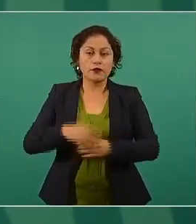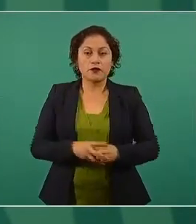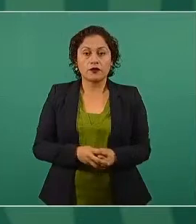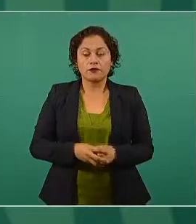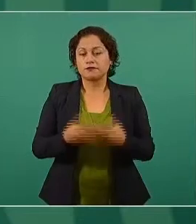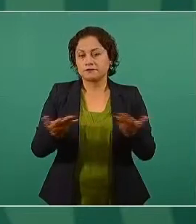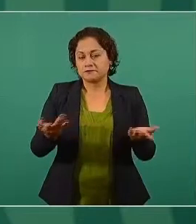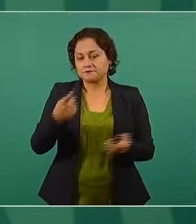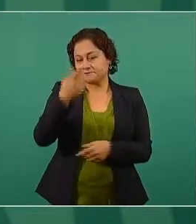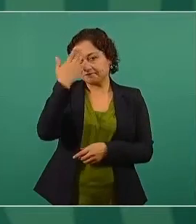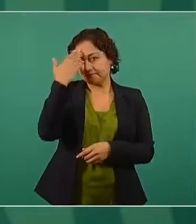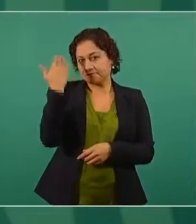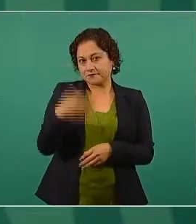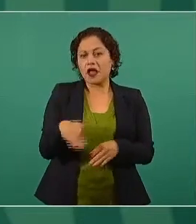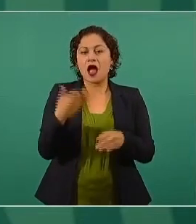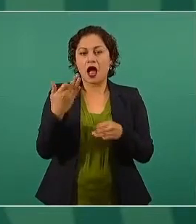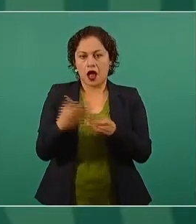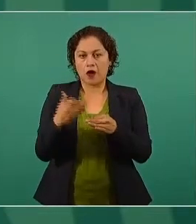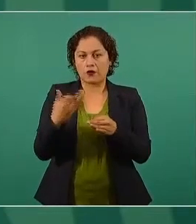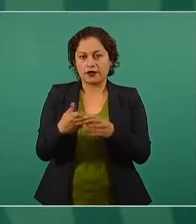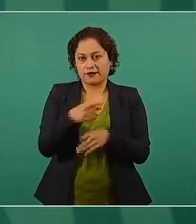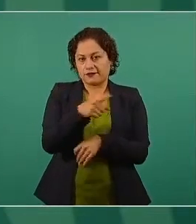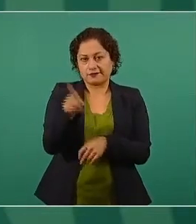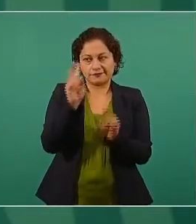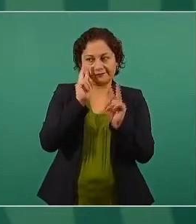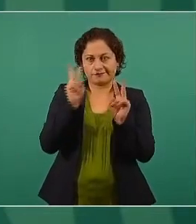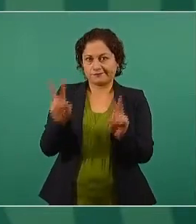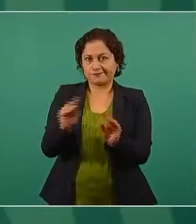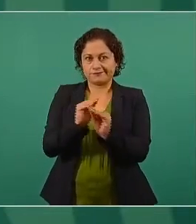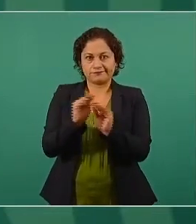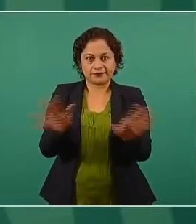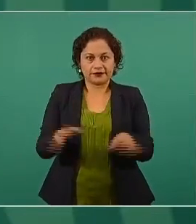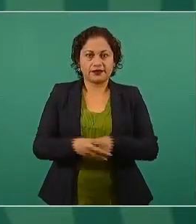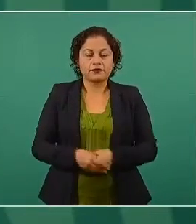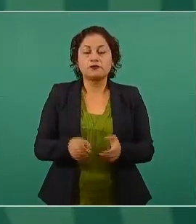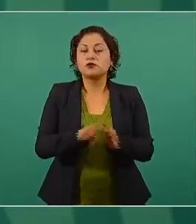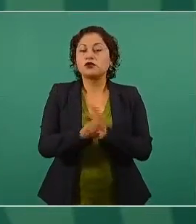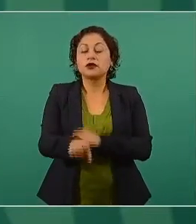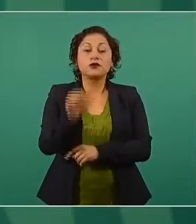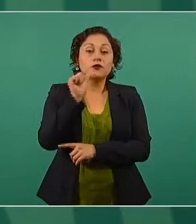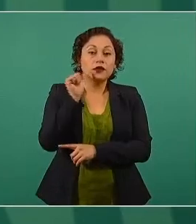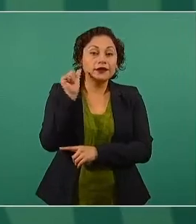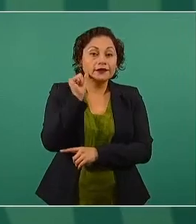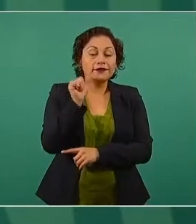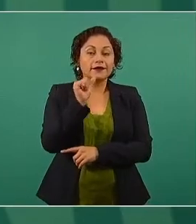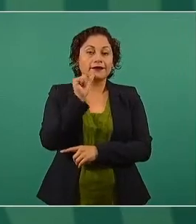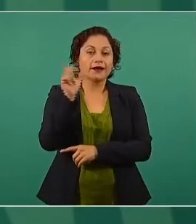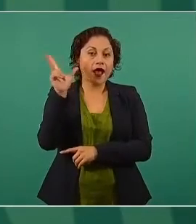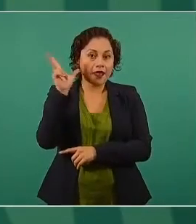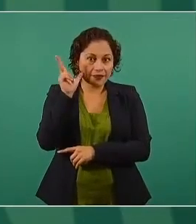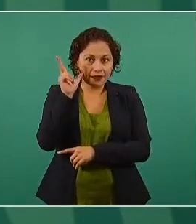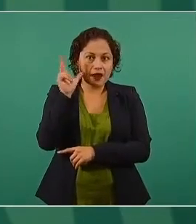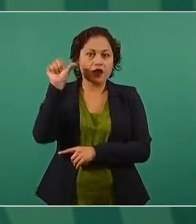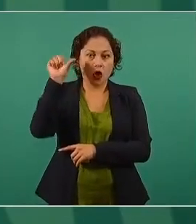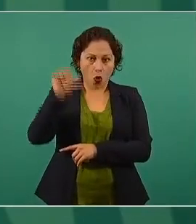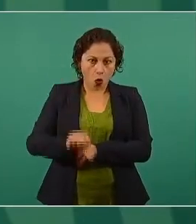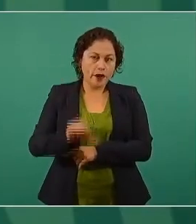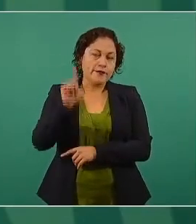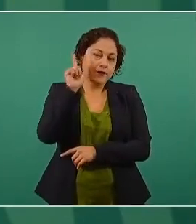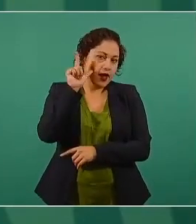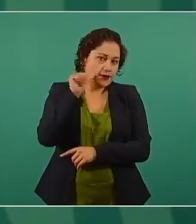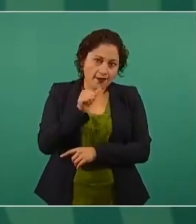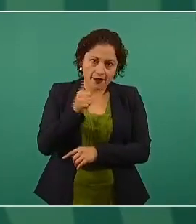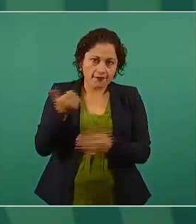haciendo actualmente, como es público y notorio, como se vio ayer y antier y se va a ver hoy y